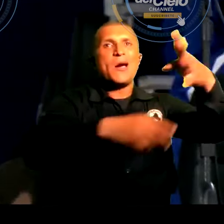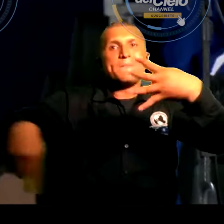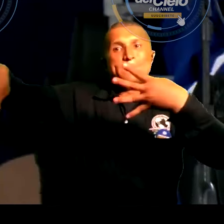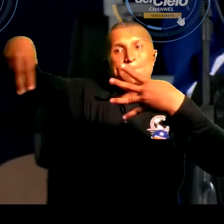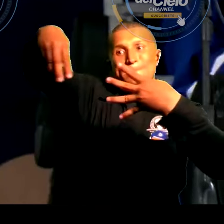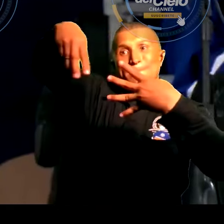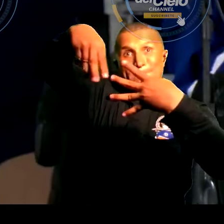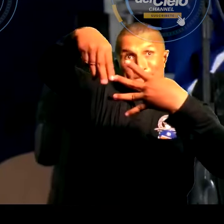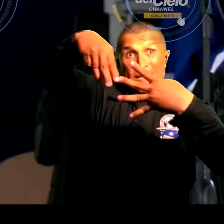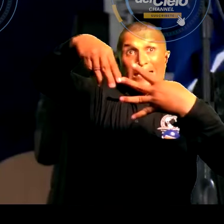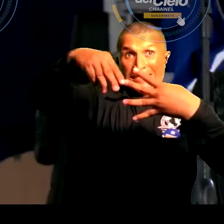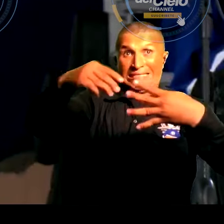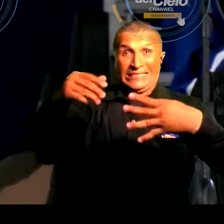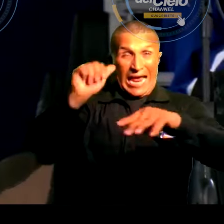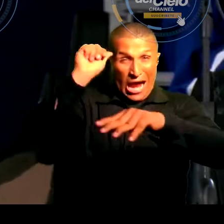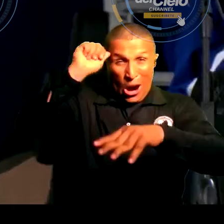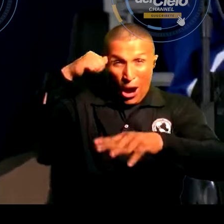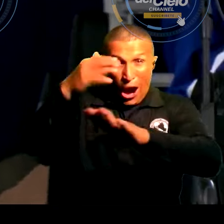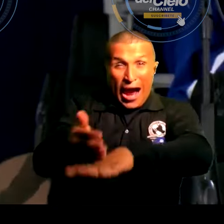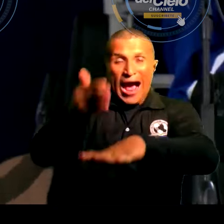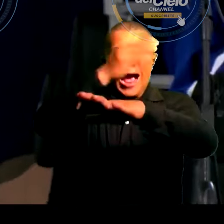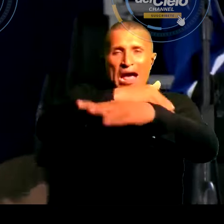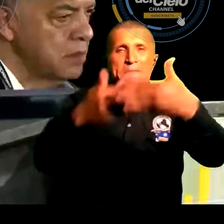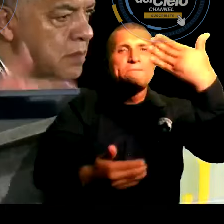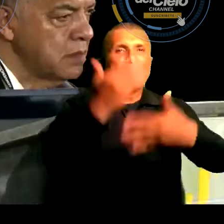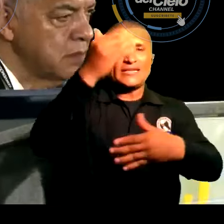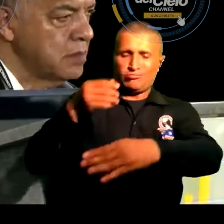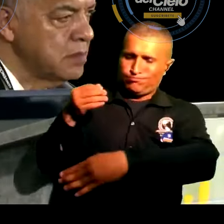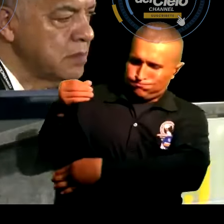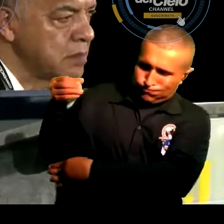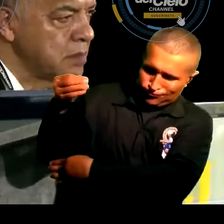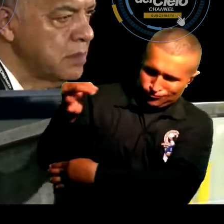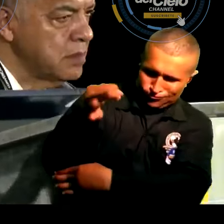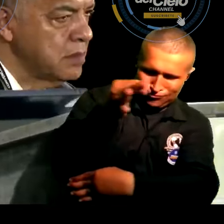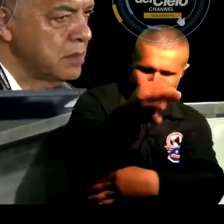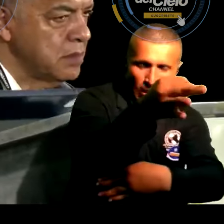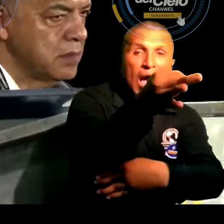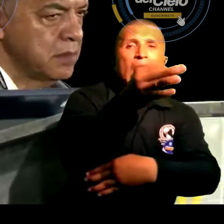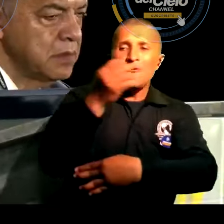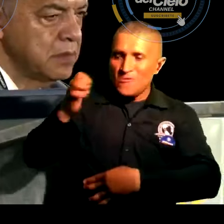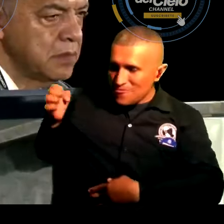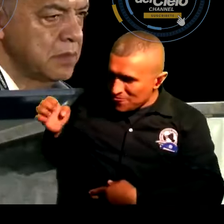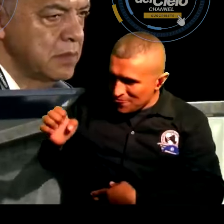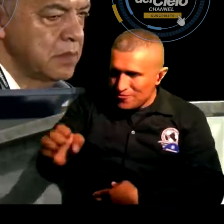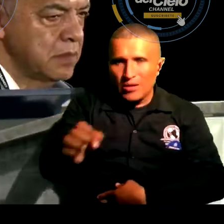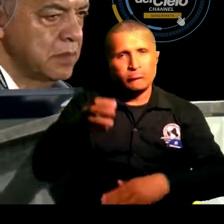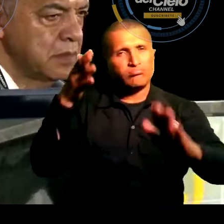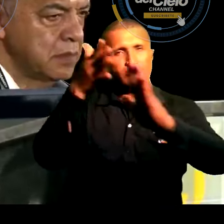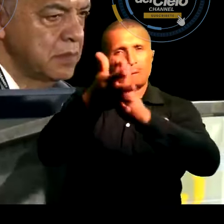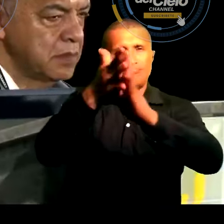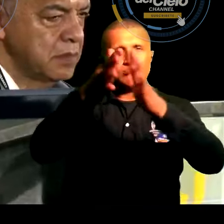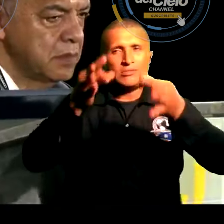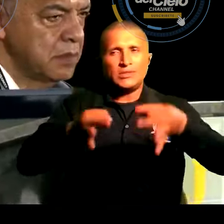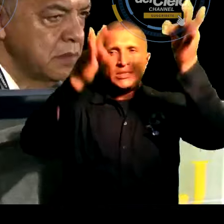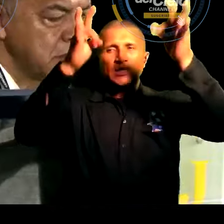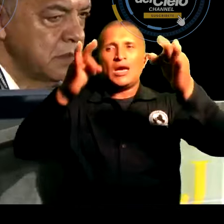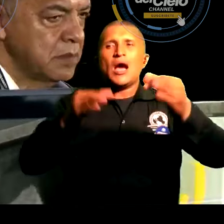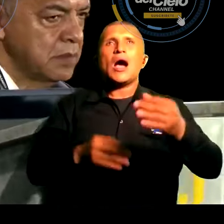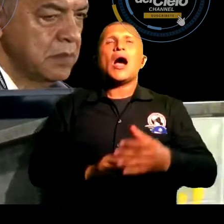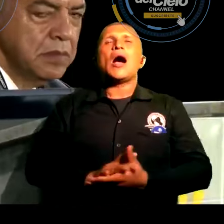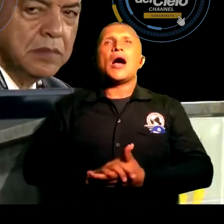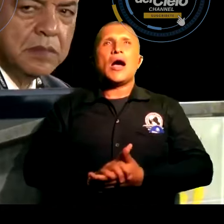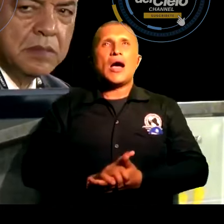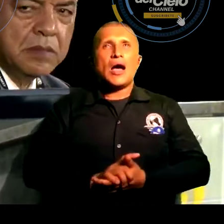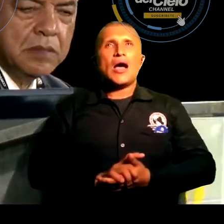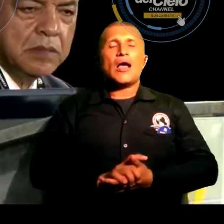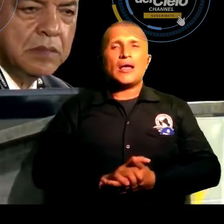cuando inicia el evangelio, él inicia el evangelio diciendo: principio